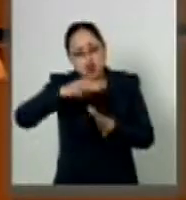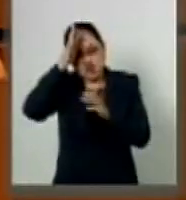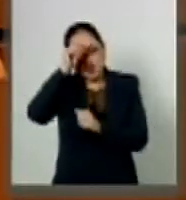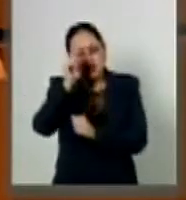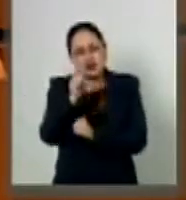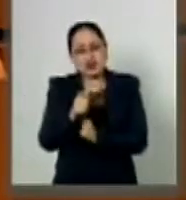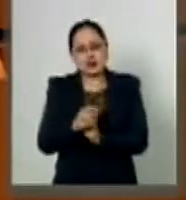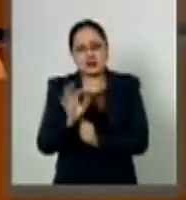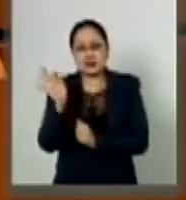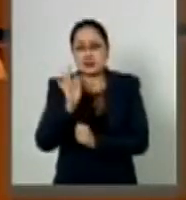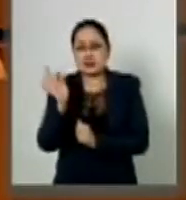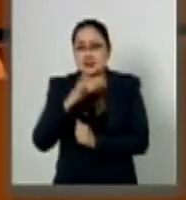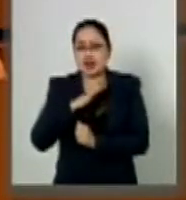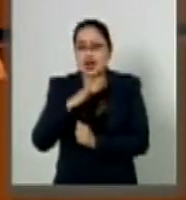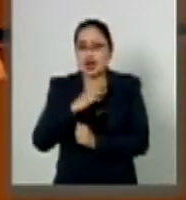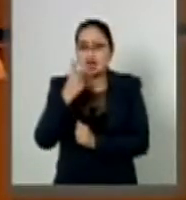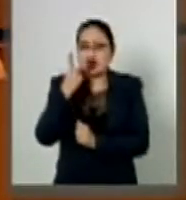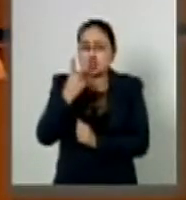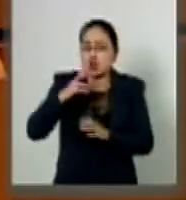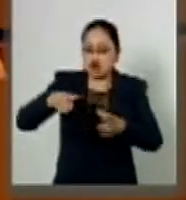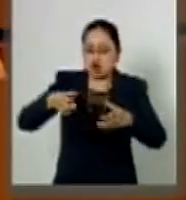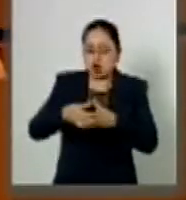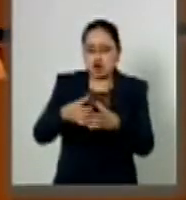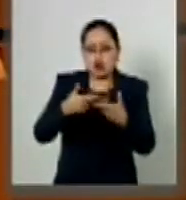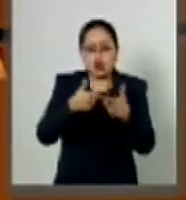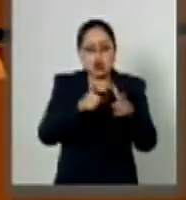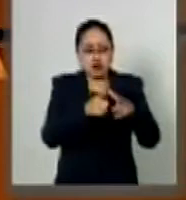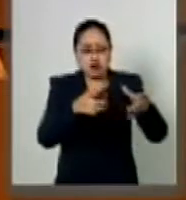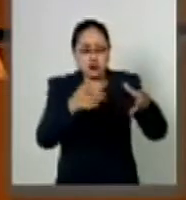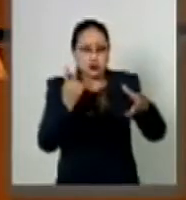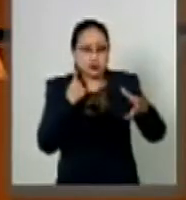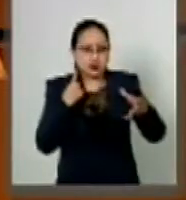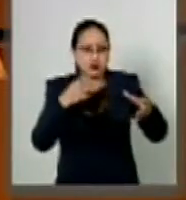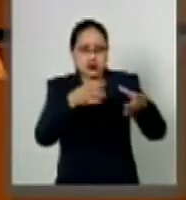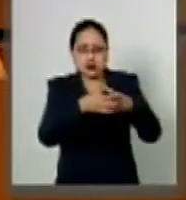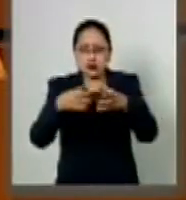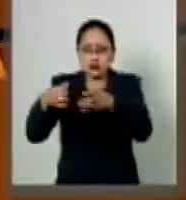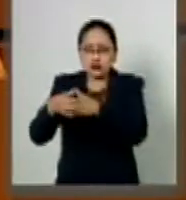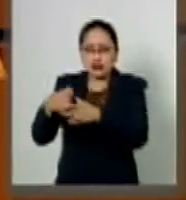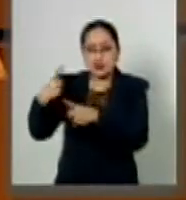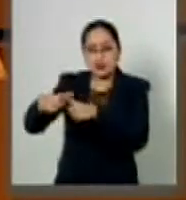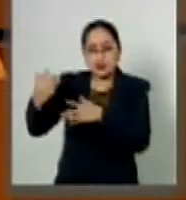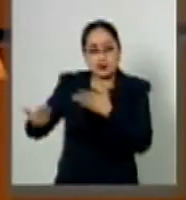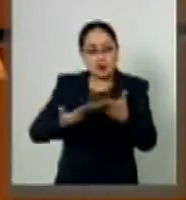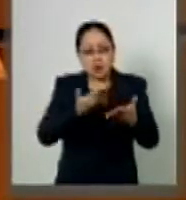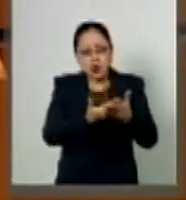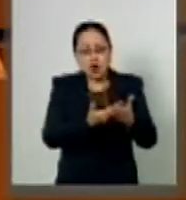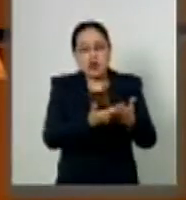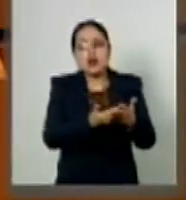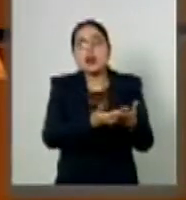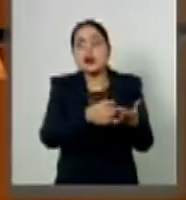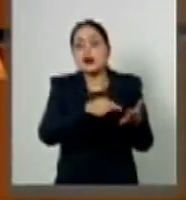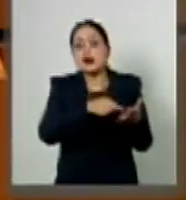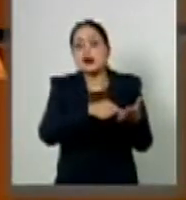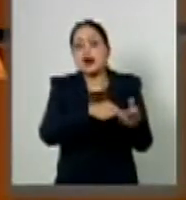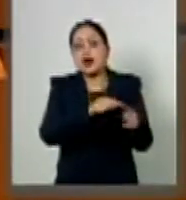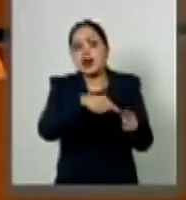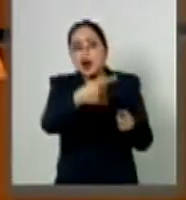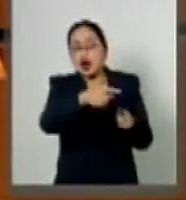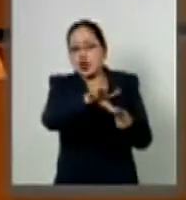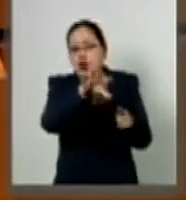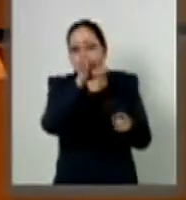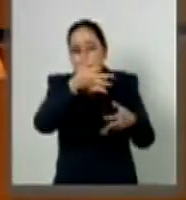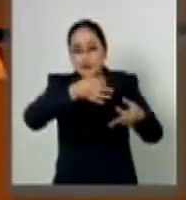que cuando había solamente dos fuerzas políticas, uno lo proponía una de las fuerzas políticas, al otro